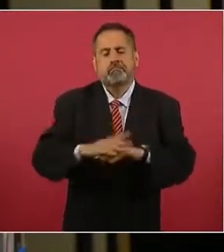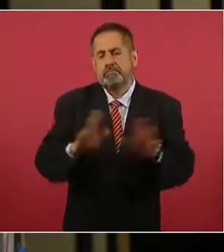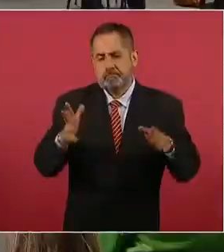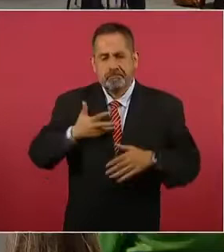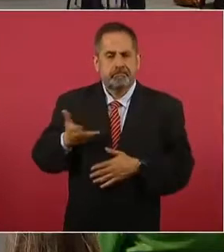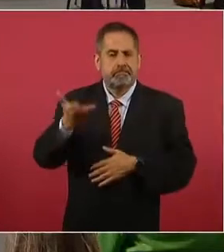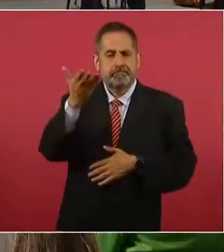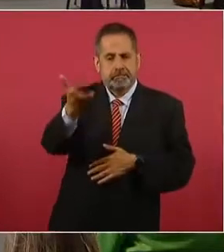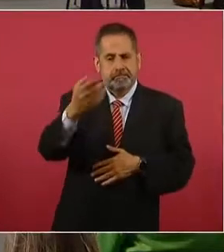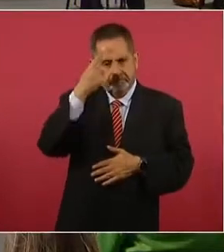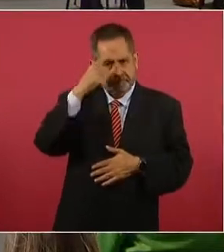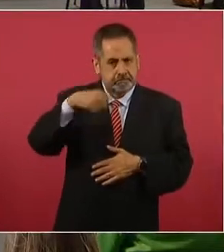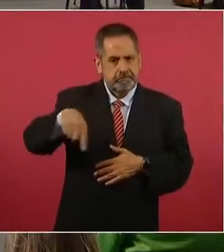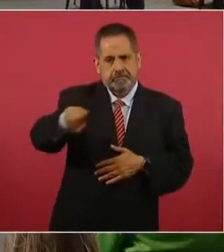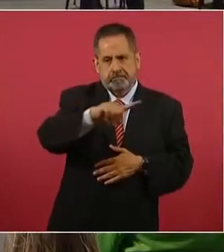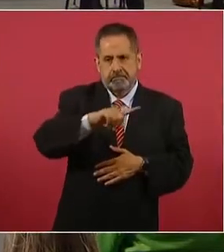pidiendo